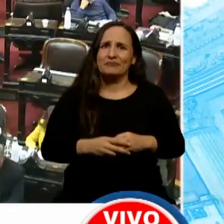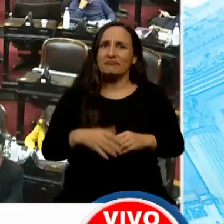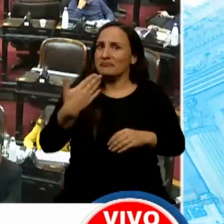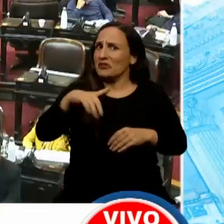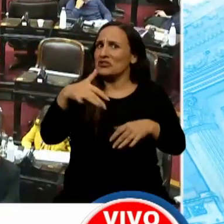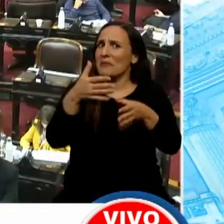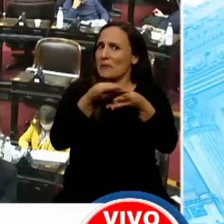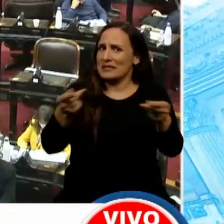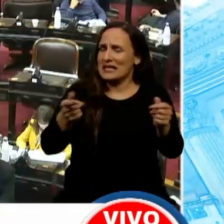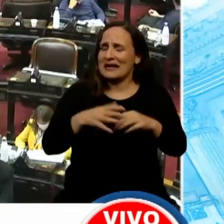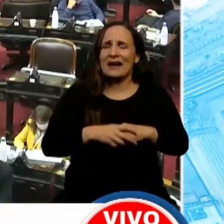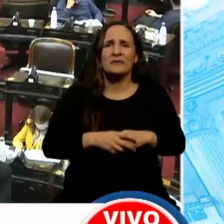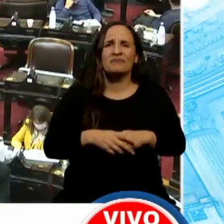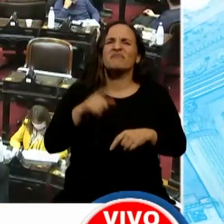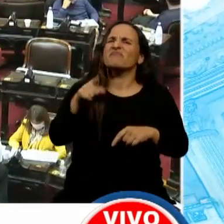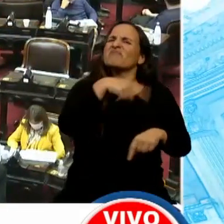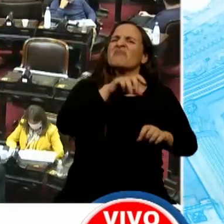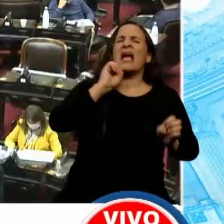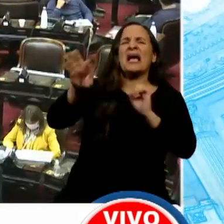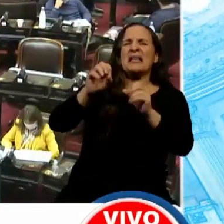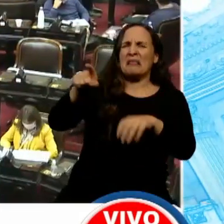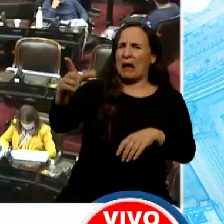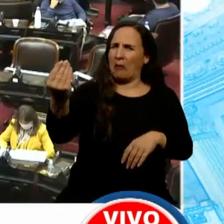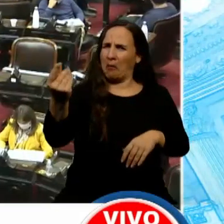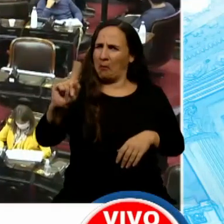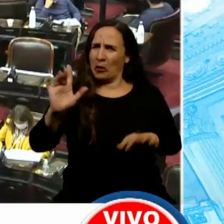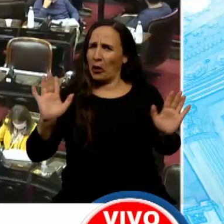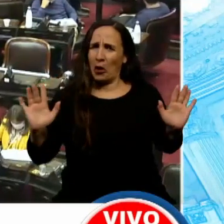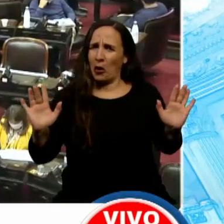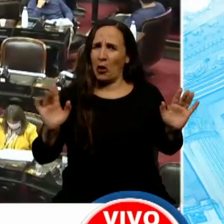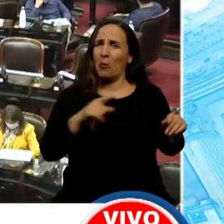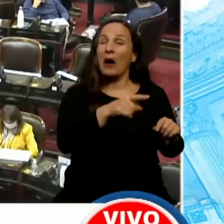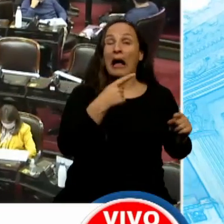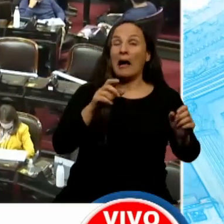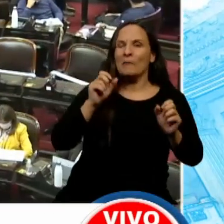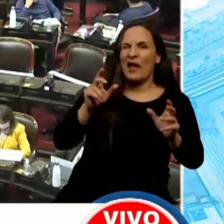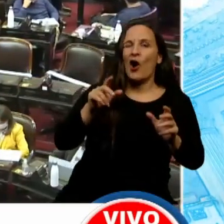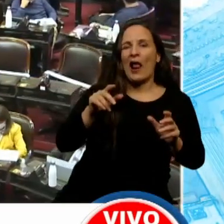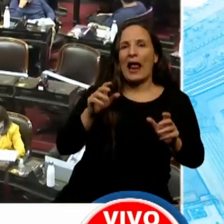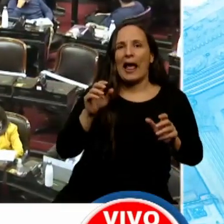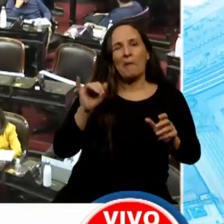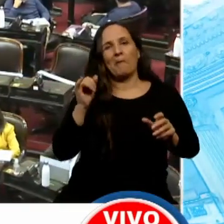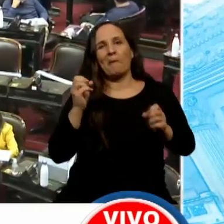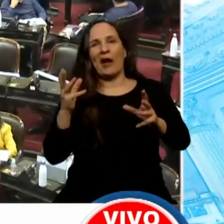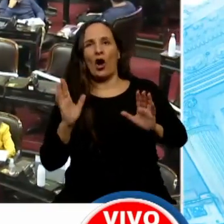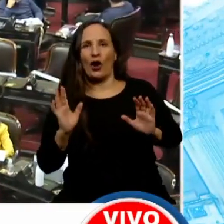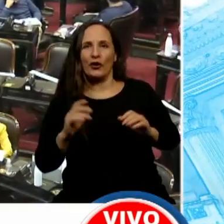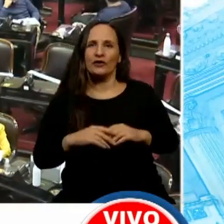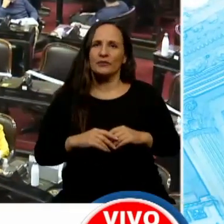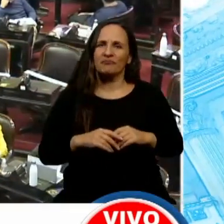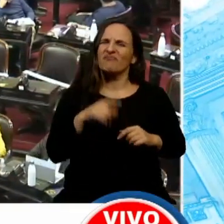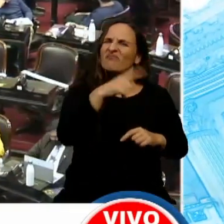licenciado, no le tema la crítica de los que tienen la filosofía que cuanto peor, mejor. No le tema a